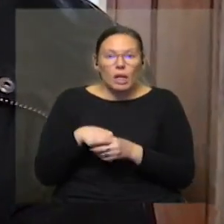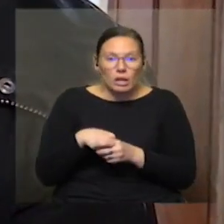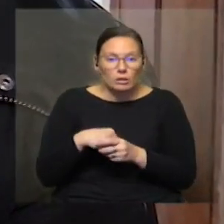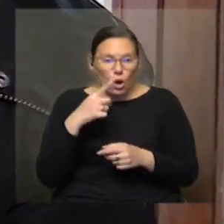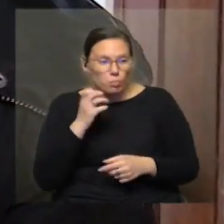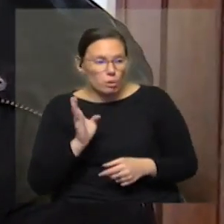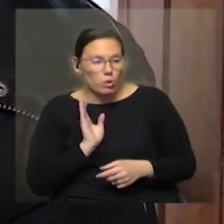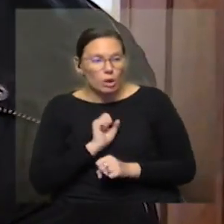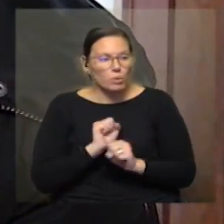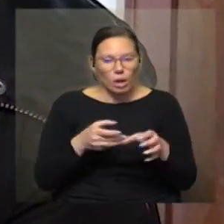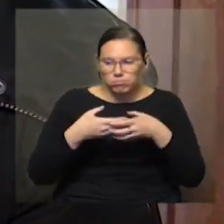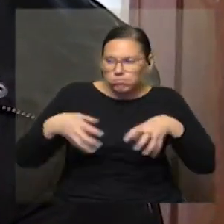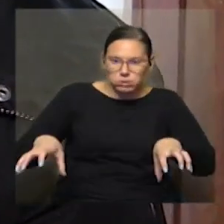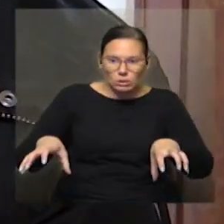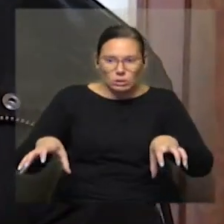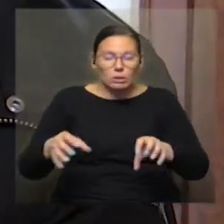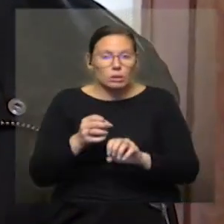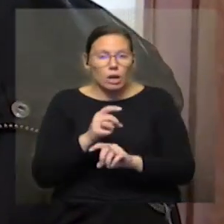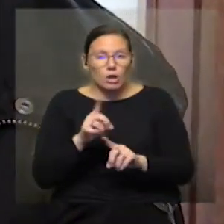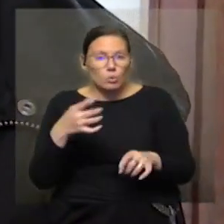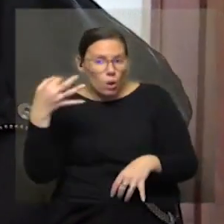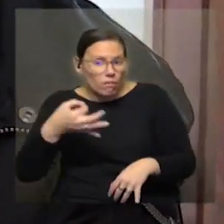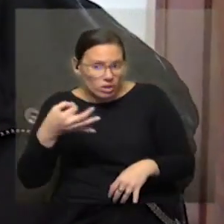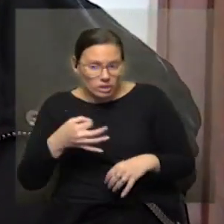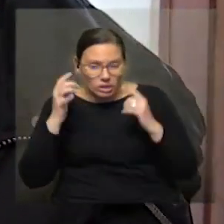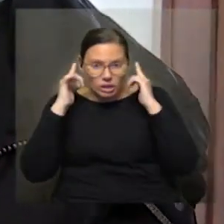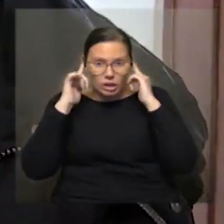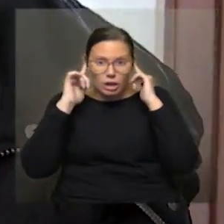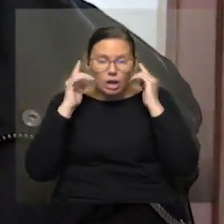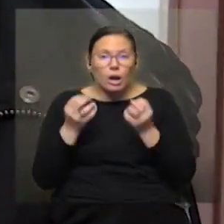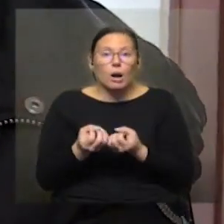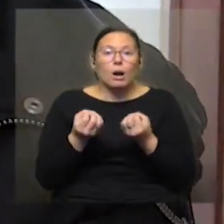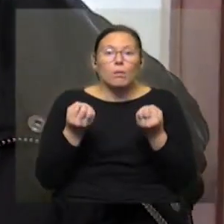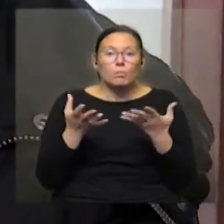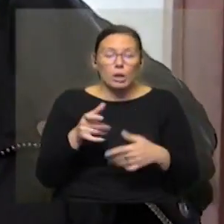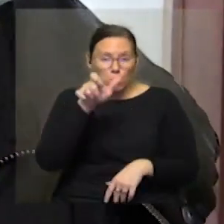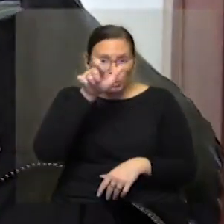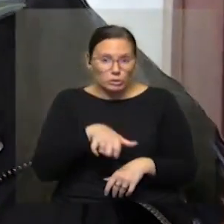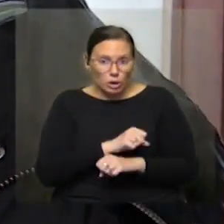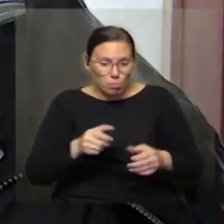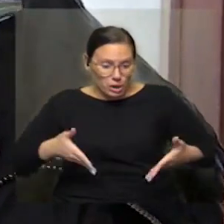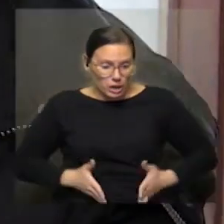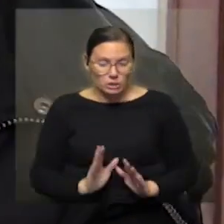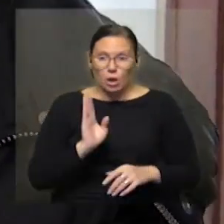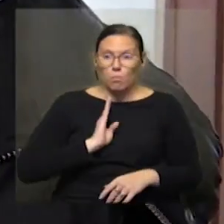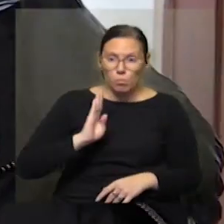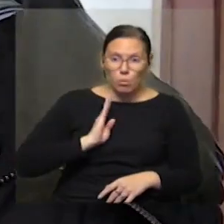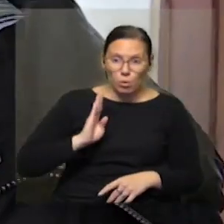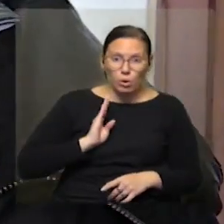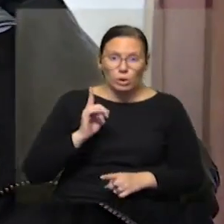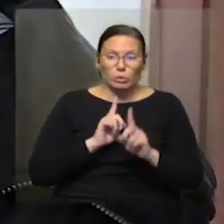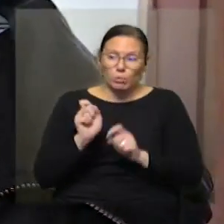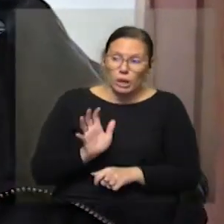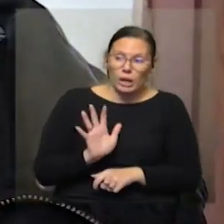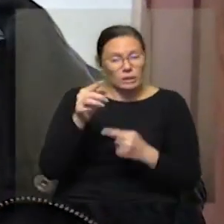binaria que en realidad es fantástica, no es real, porque una persona puede nacer mujer con ciertas